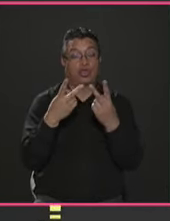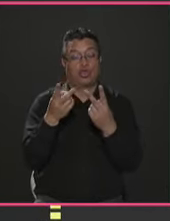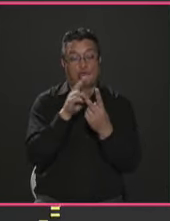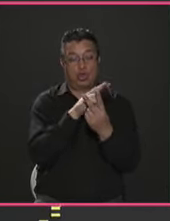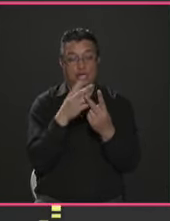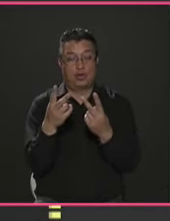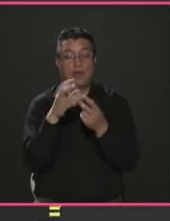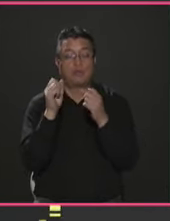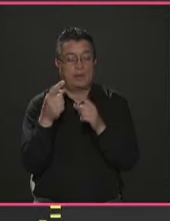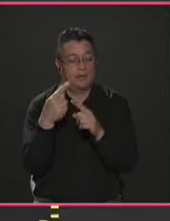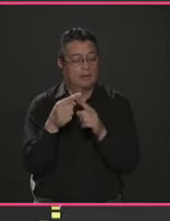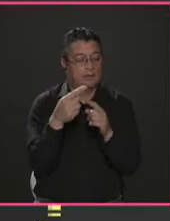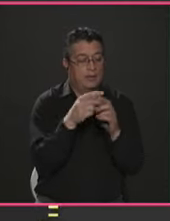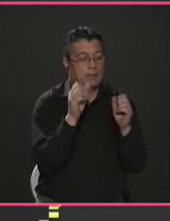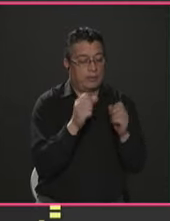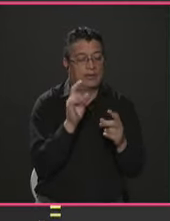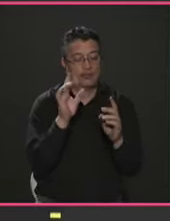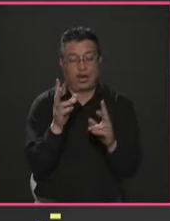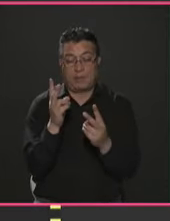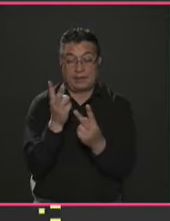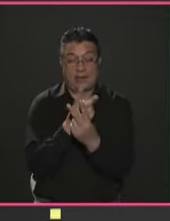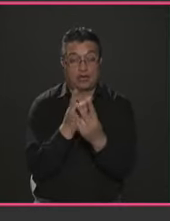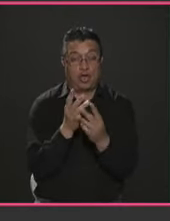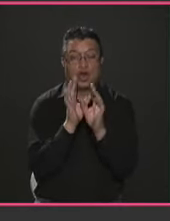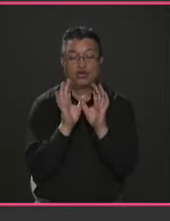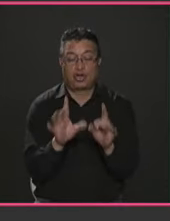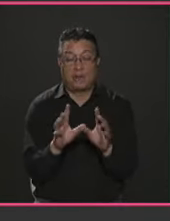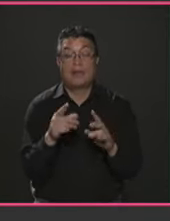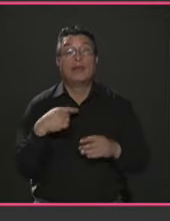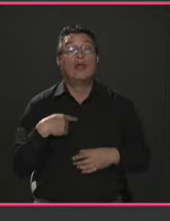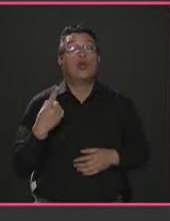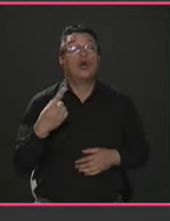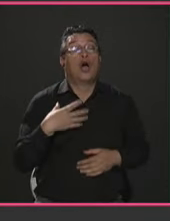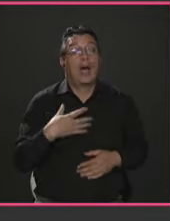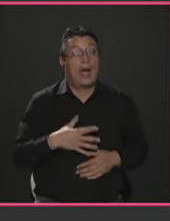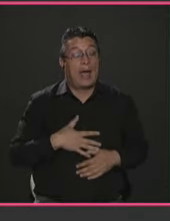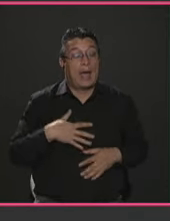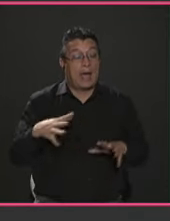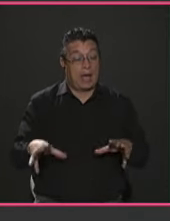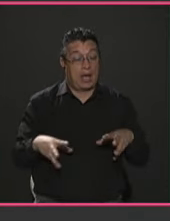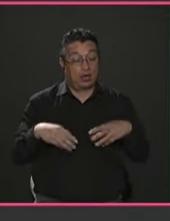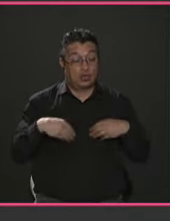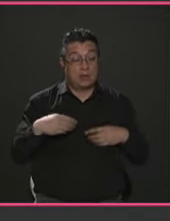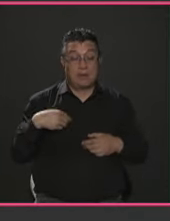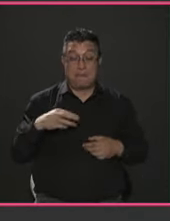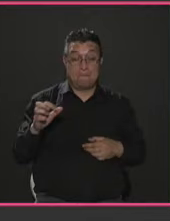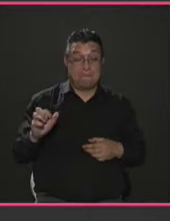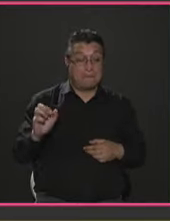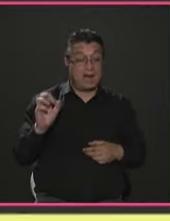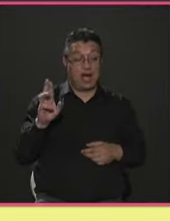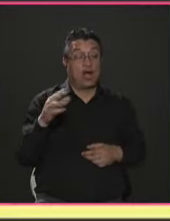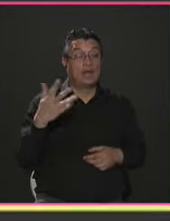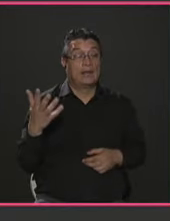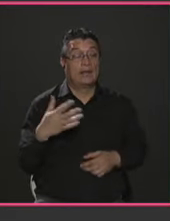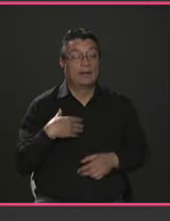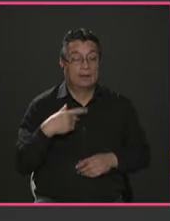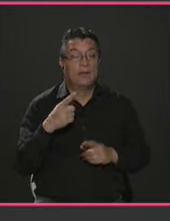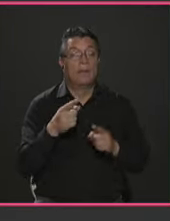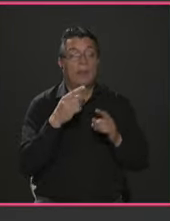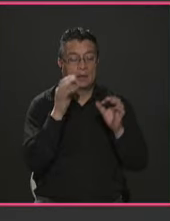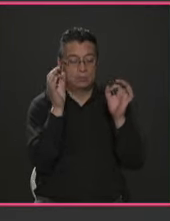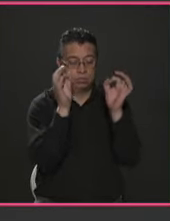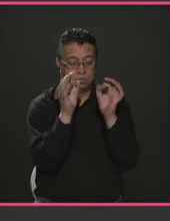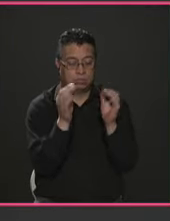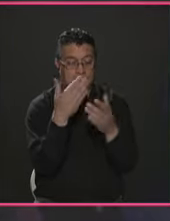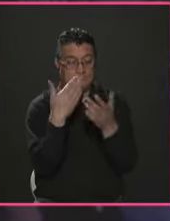características pueden ser más complejas y por otro lado estoy asumiendo que es lo peor del cuento estoy asumiendo que yo la estoy definiendo a mano